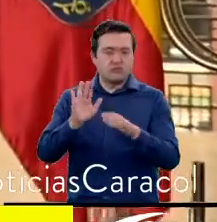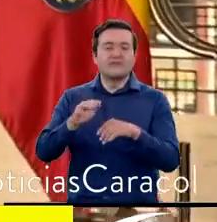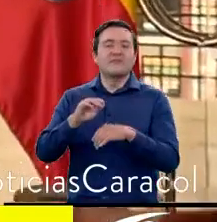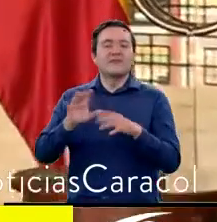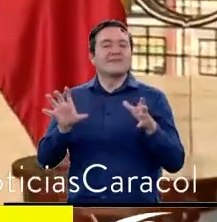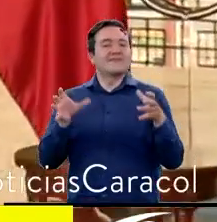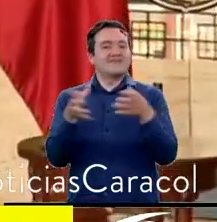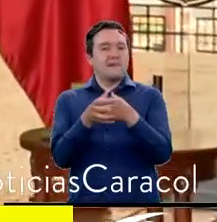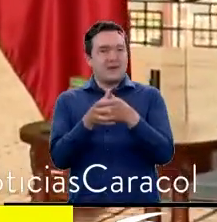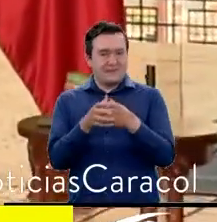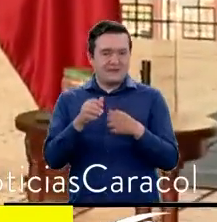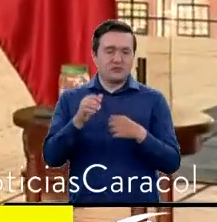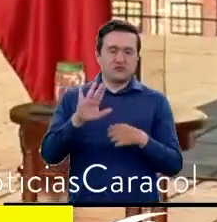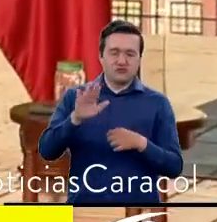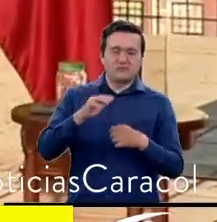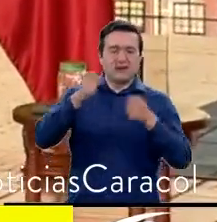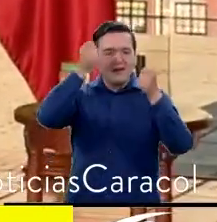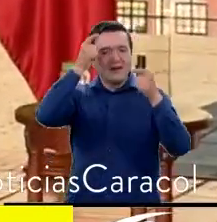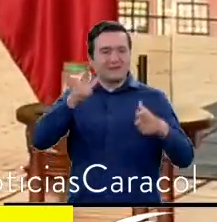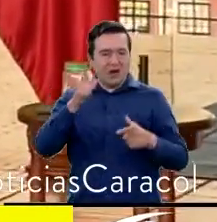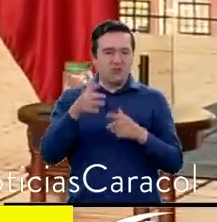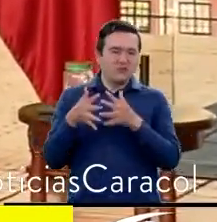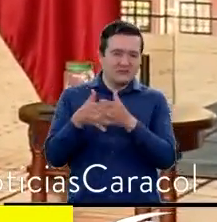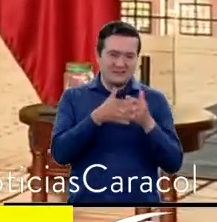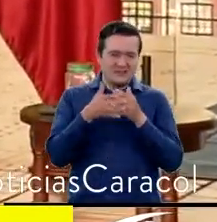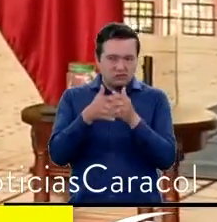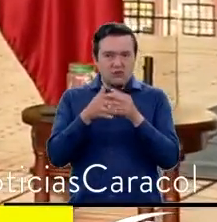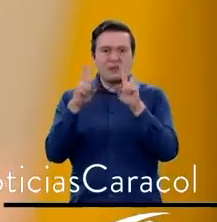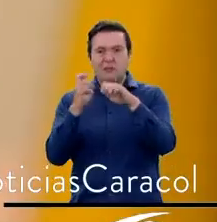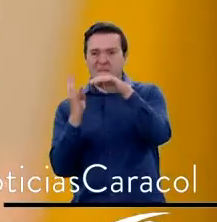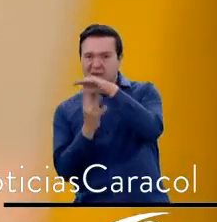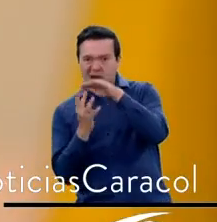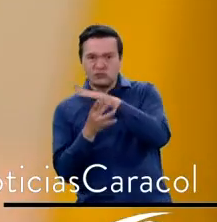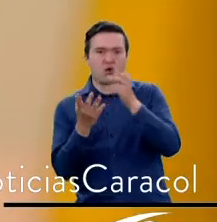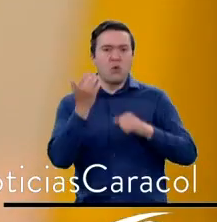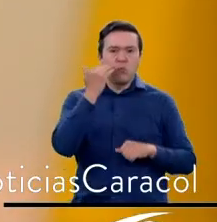discutir temas de mujeres y migración y con la Agencia de los Estados Unidos para el Desarrollo Internacional.